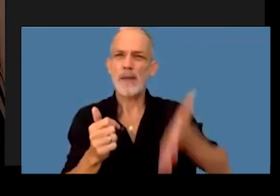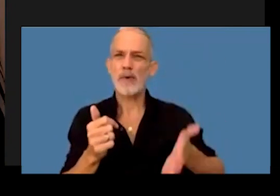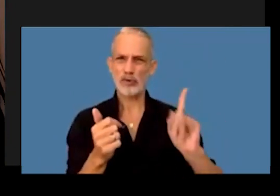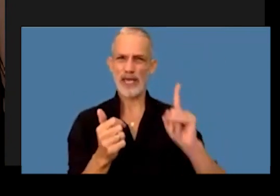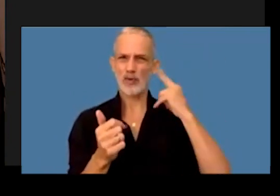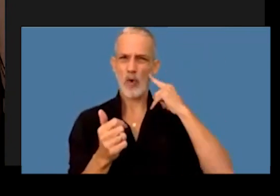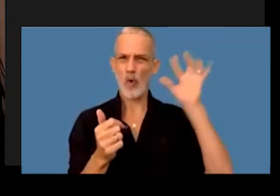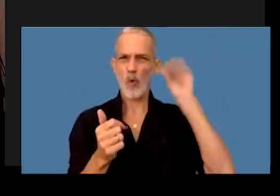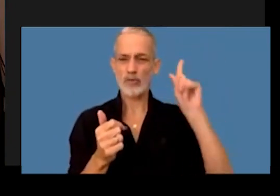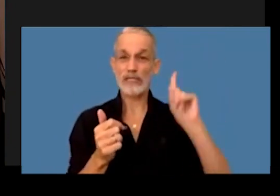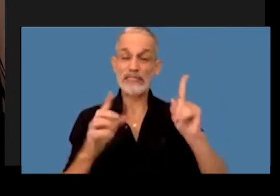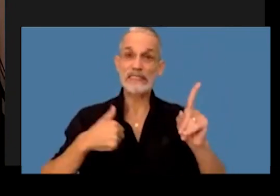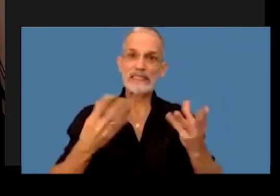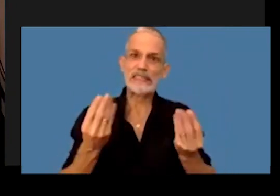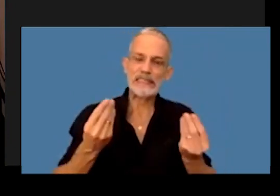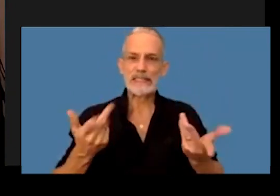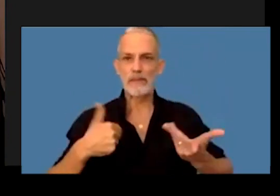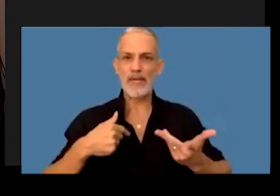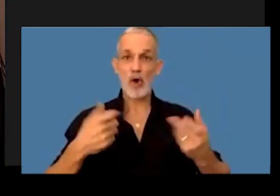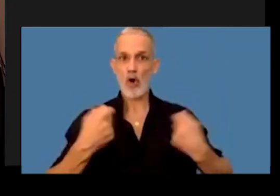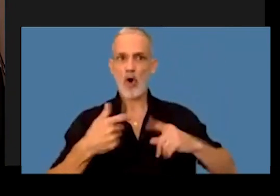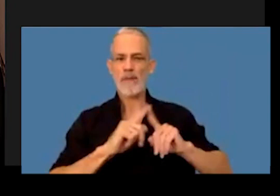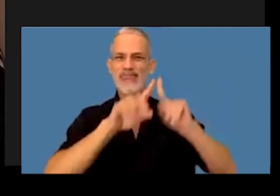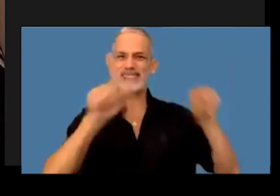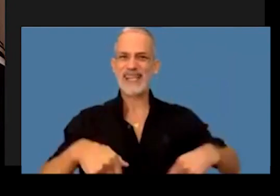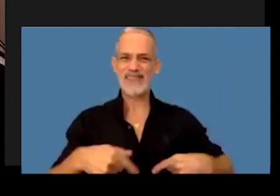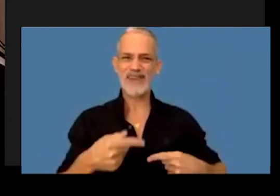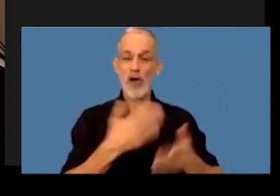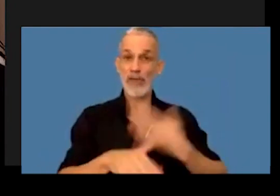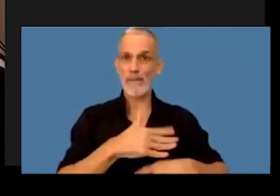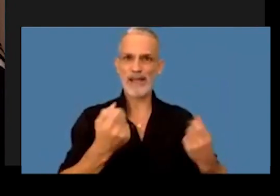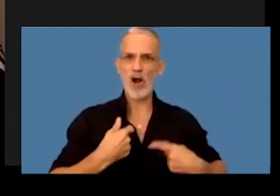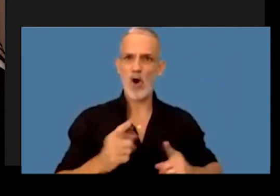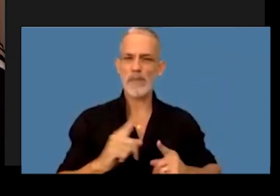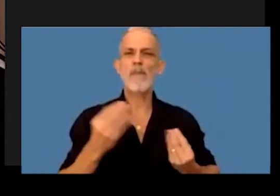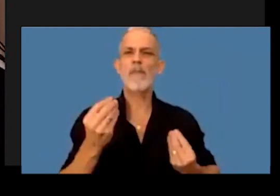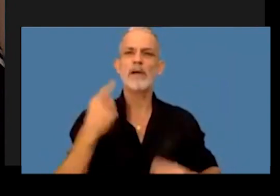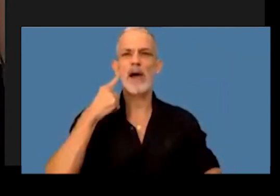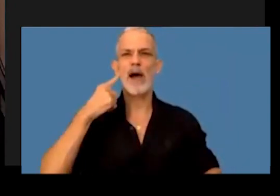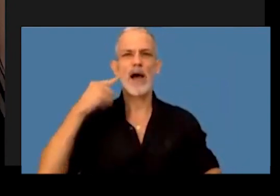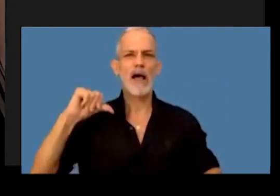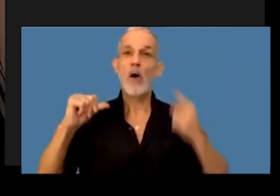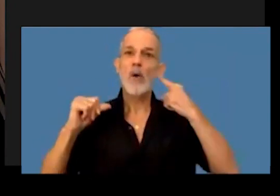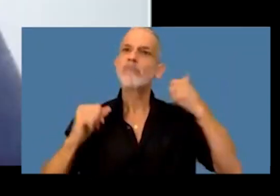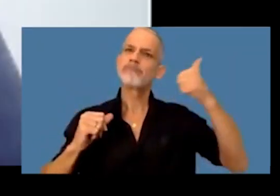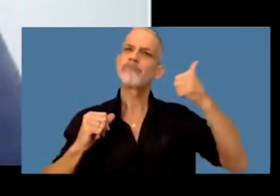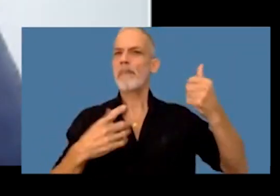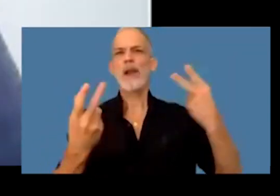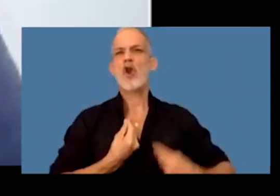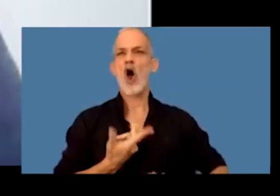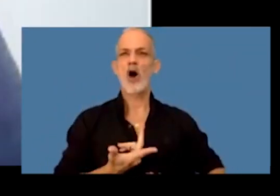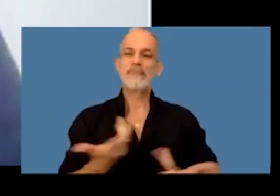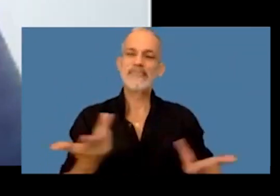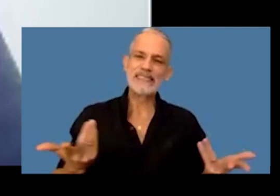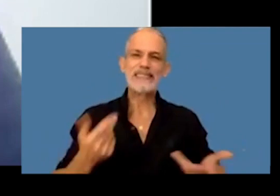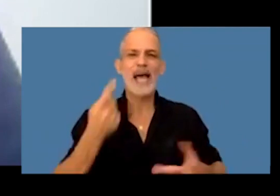Mi miedo es esto, de que no me den el certificado de discapacidad porque me digan, el otro escucha bien. Hay que ver entonces, el